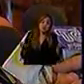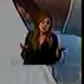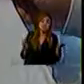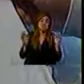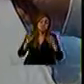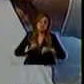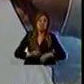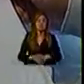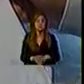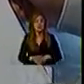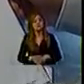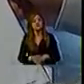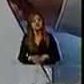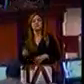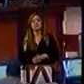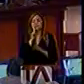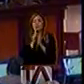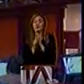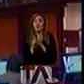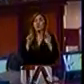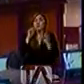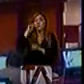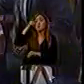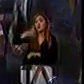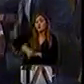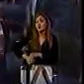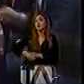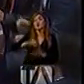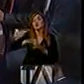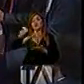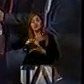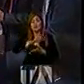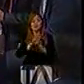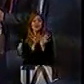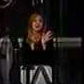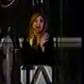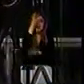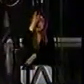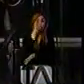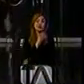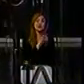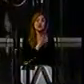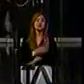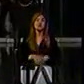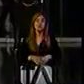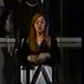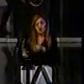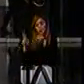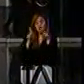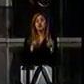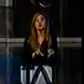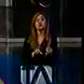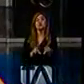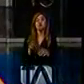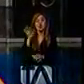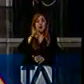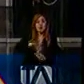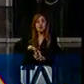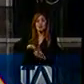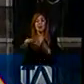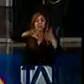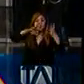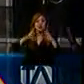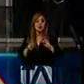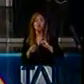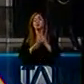en denuncia. Pero esta denuncia no impide que mañana el Pleno tome una decisión. Y es que está previsto que se tome la votación de la resolución